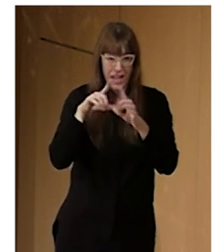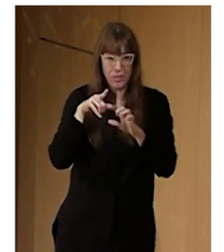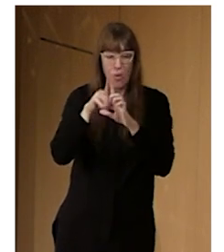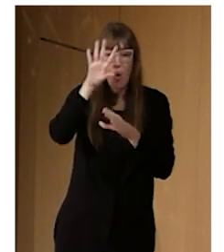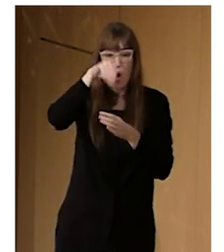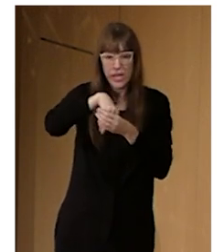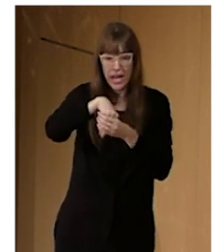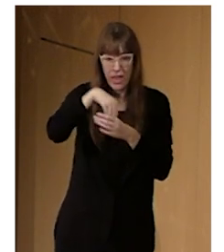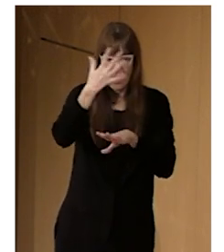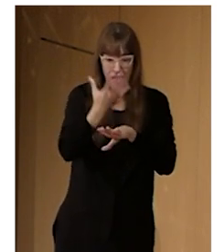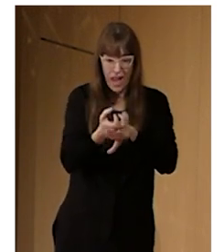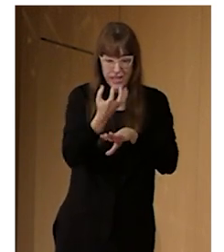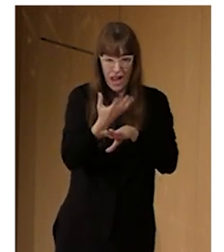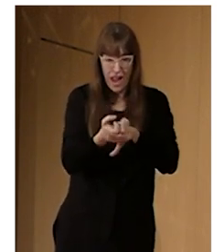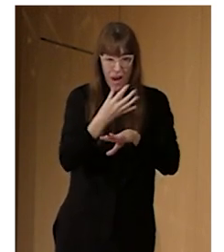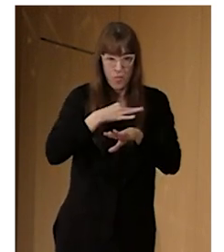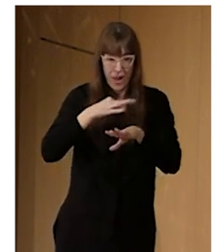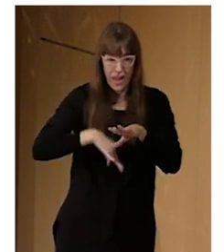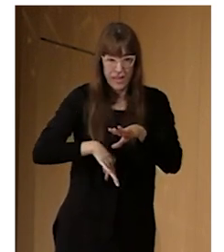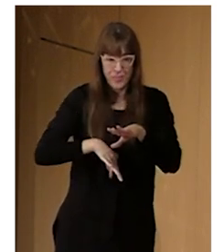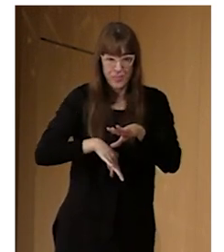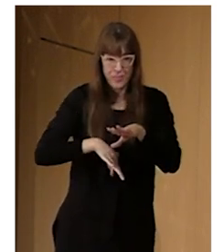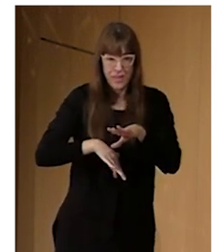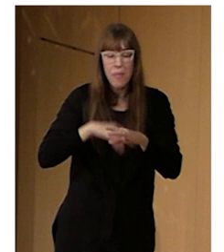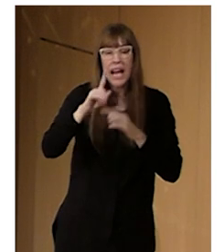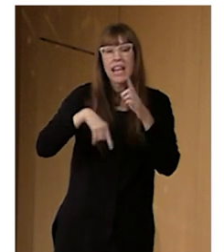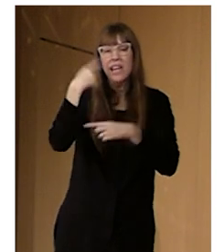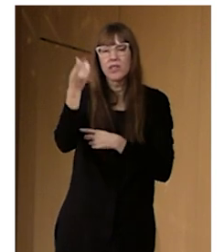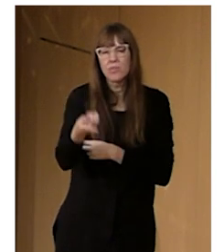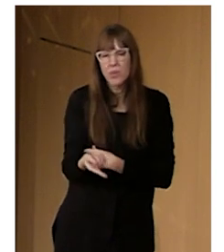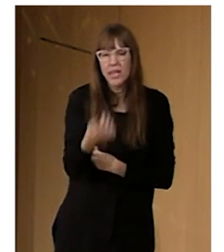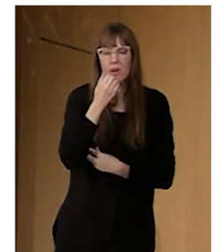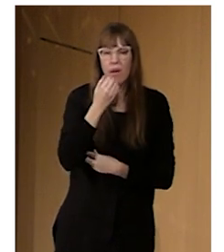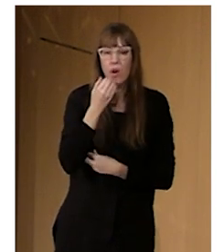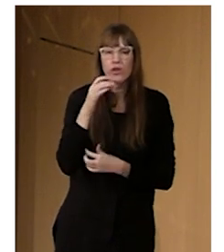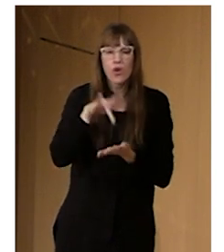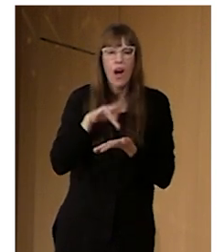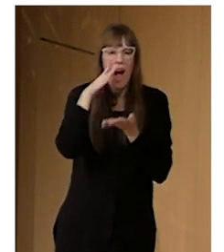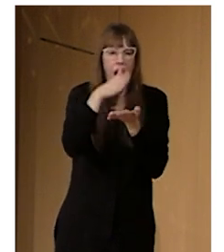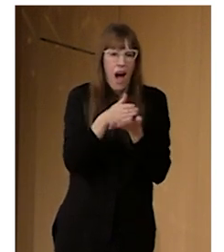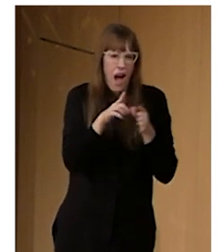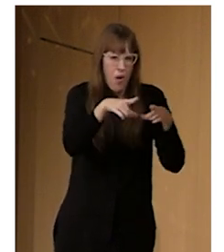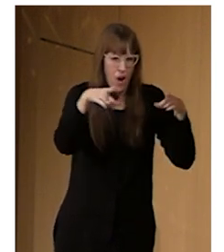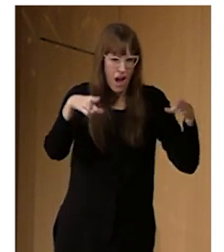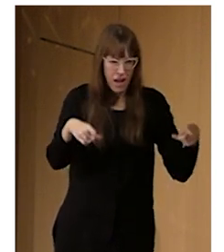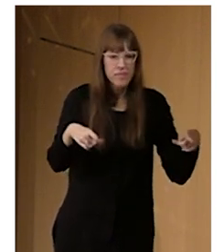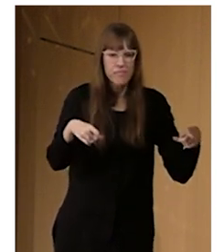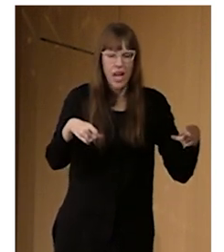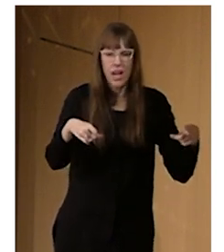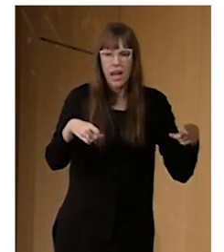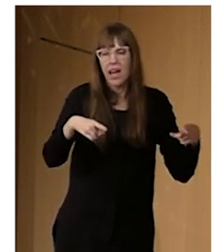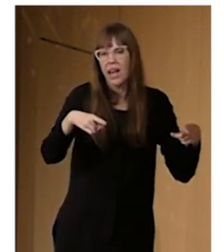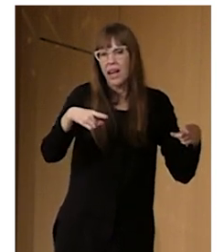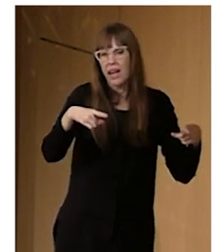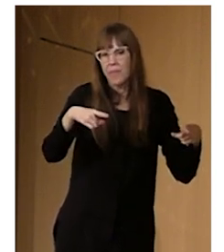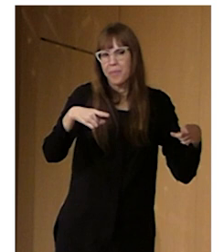que dan son claves de interpretación para que en las aulas eh puedan o organizar una visita o